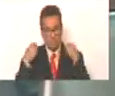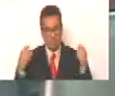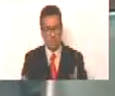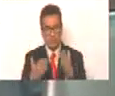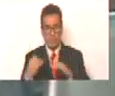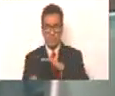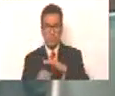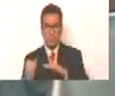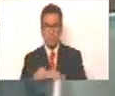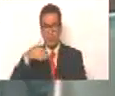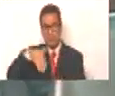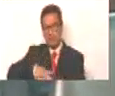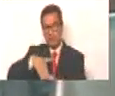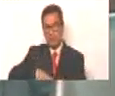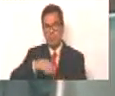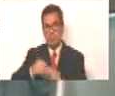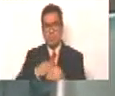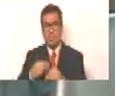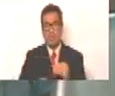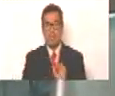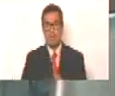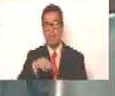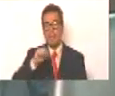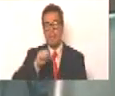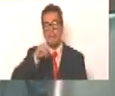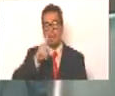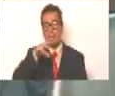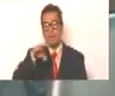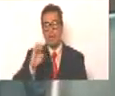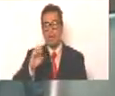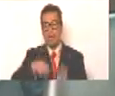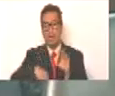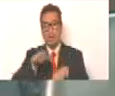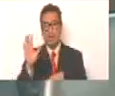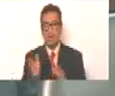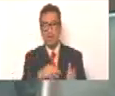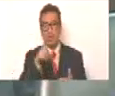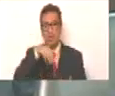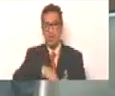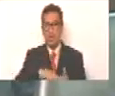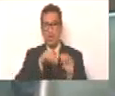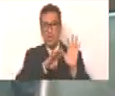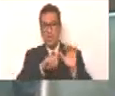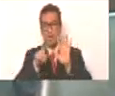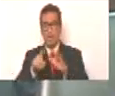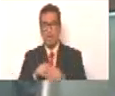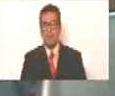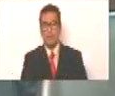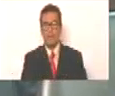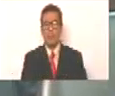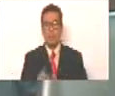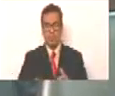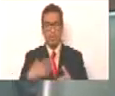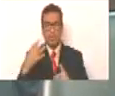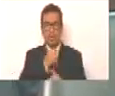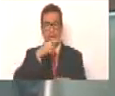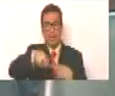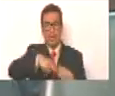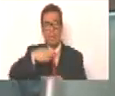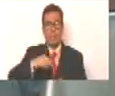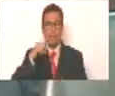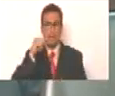voto, ha sido el Partido Acción Democrática, un 15 de marzo de 1946, como conquista de la Revolución de Octubre, donde la